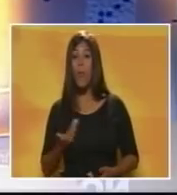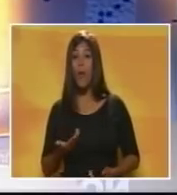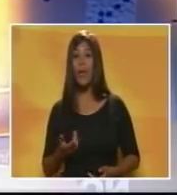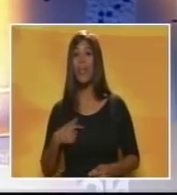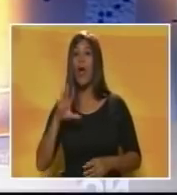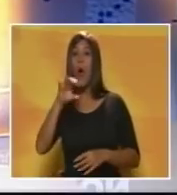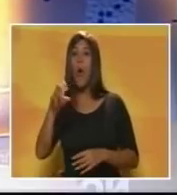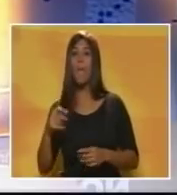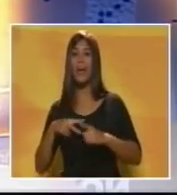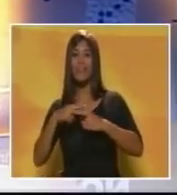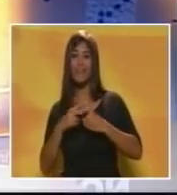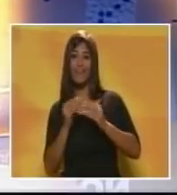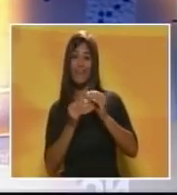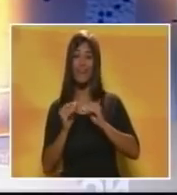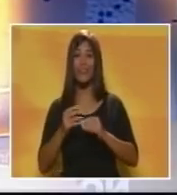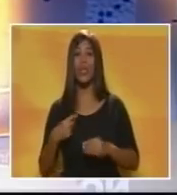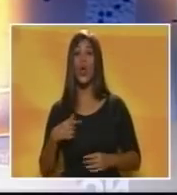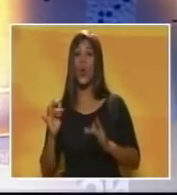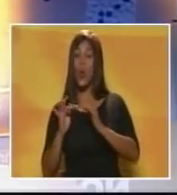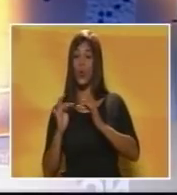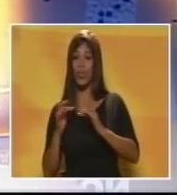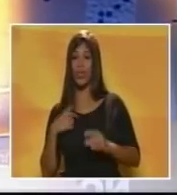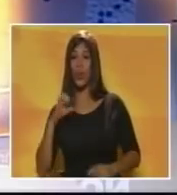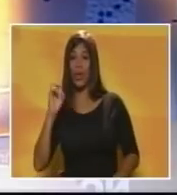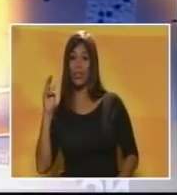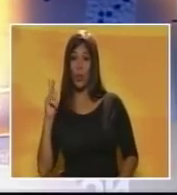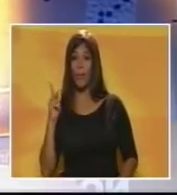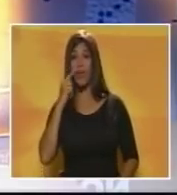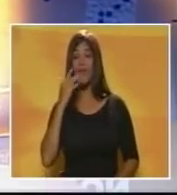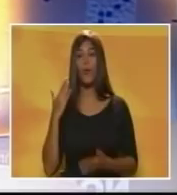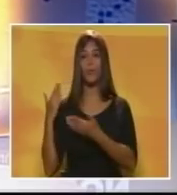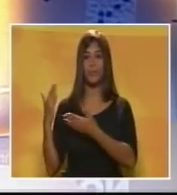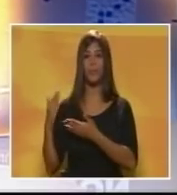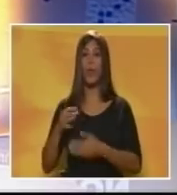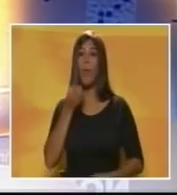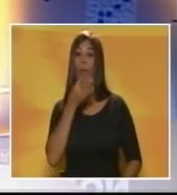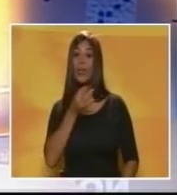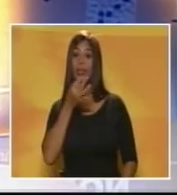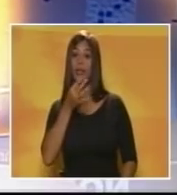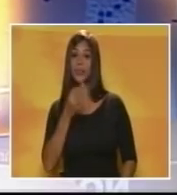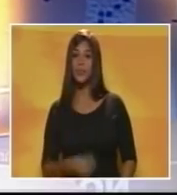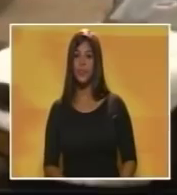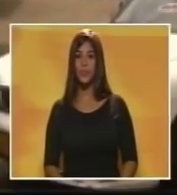no pueden adquirir los repuestos. Nuestro compañero Anderson Pérez nos amplía los detalles. Buenas tardes.